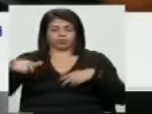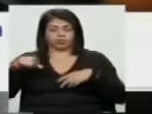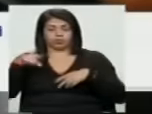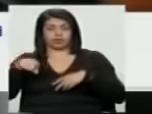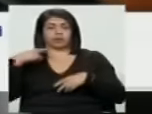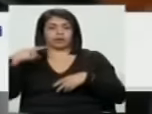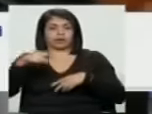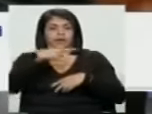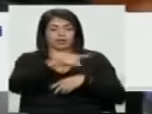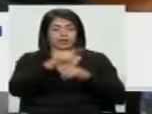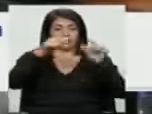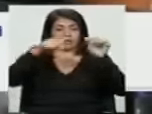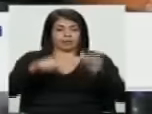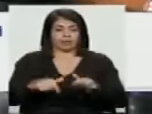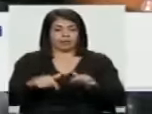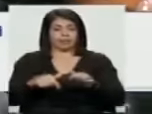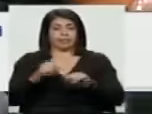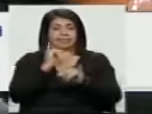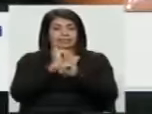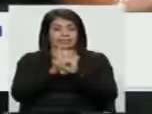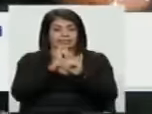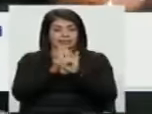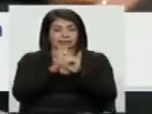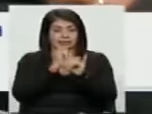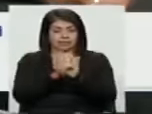la existencia de estas plataformas digitales.